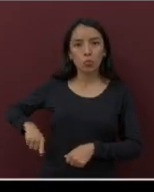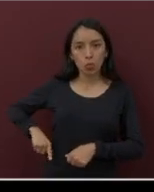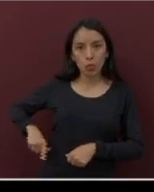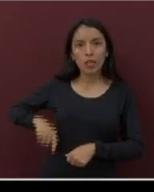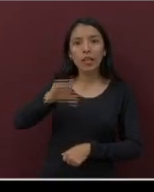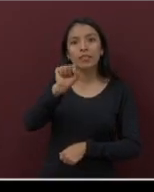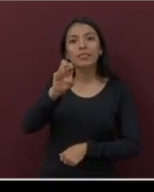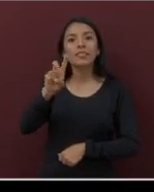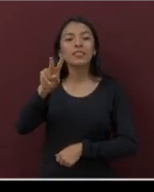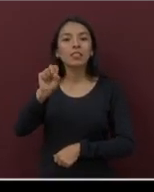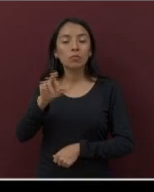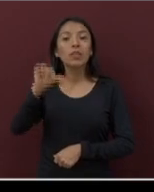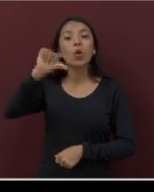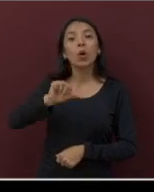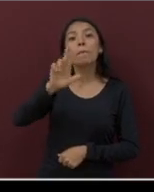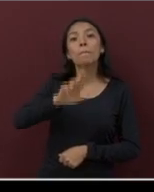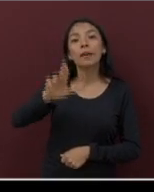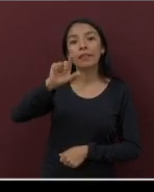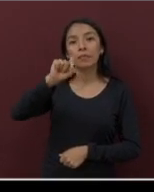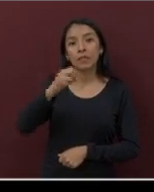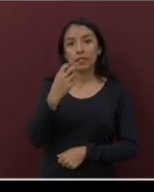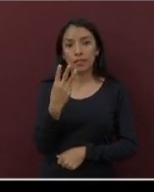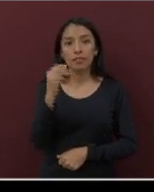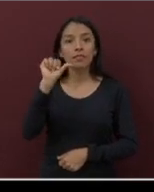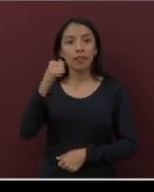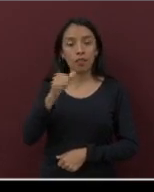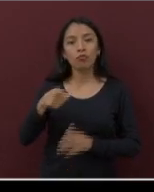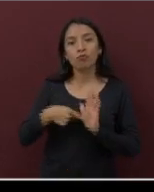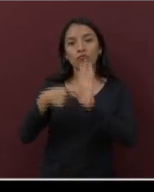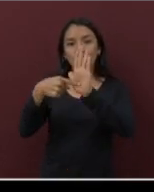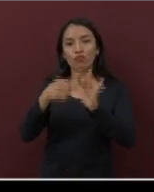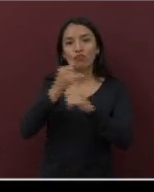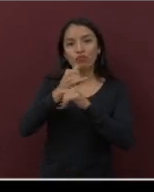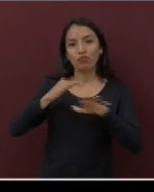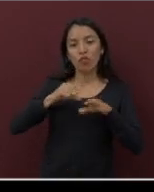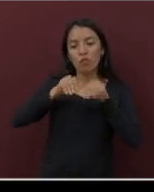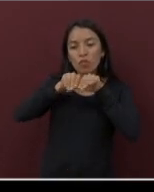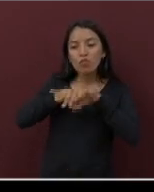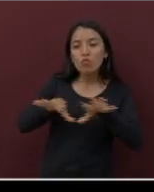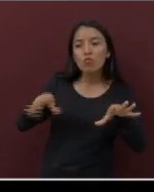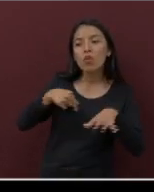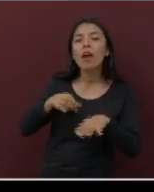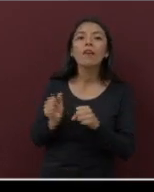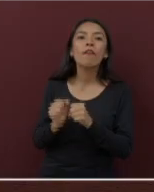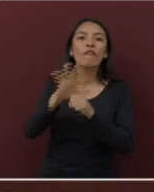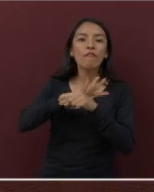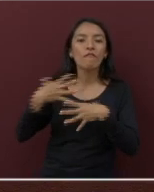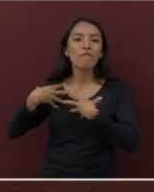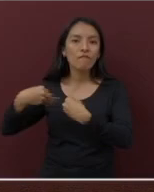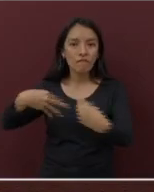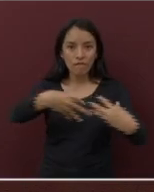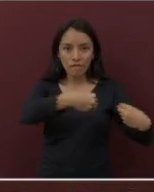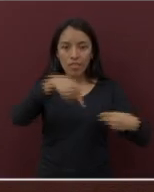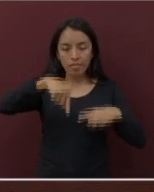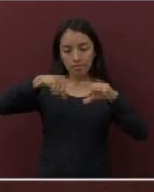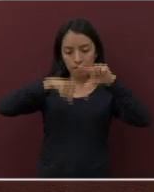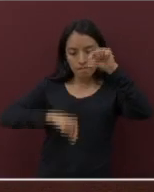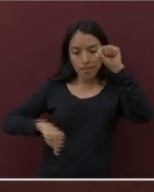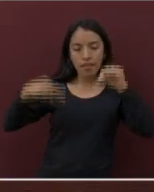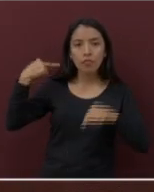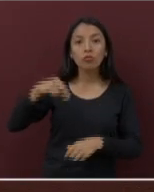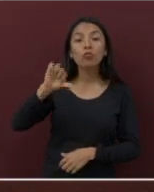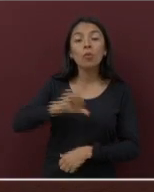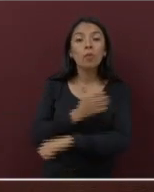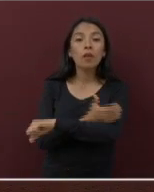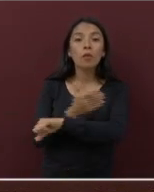martes 23 de agosto, presentamos a ustedes el informe de la actualización del coronavirus en la entidad. Para ello, me acompaña la